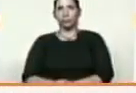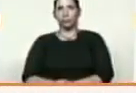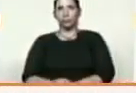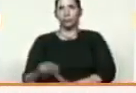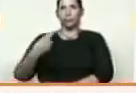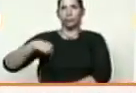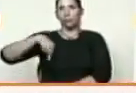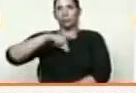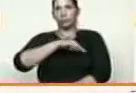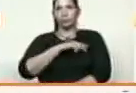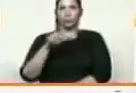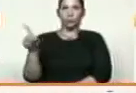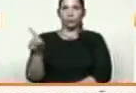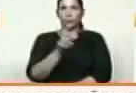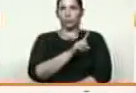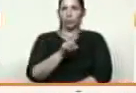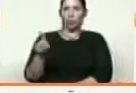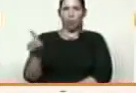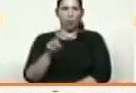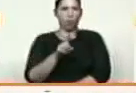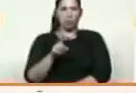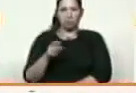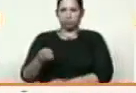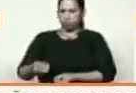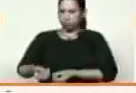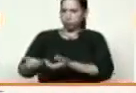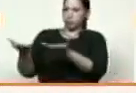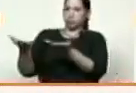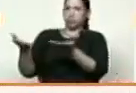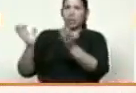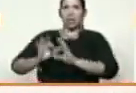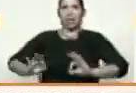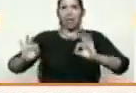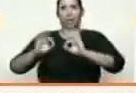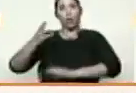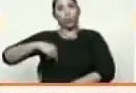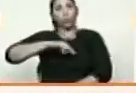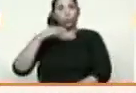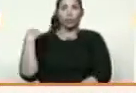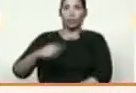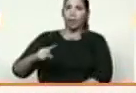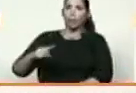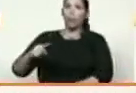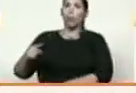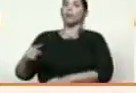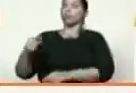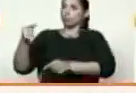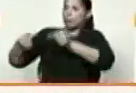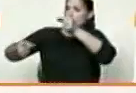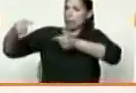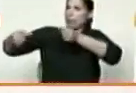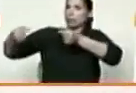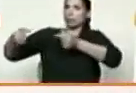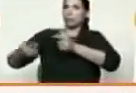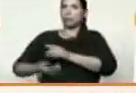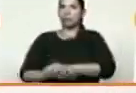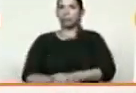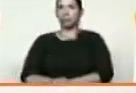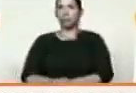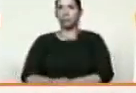nosotros no les demos chance a nada. Nosotros tenemos que debatir.